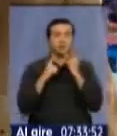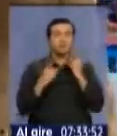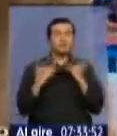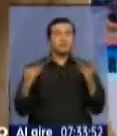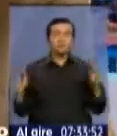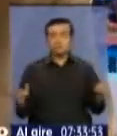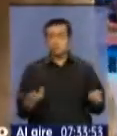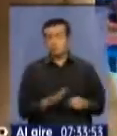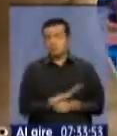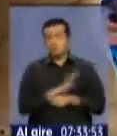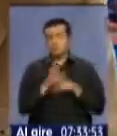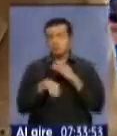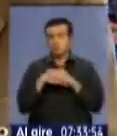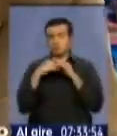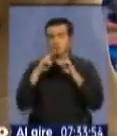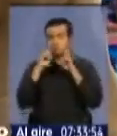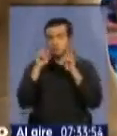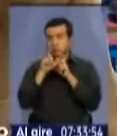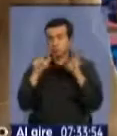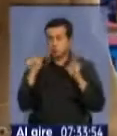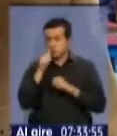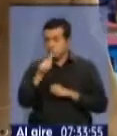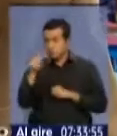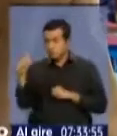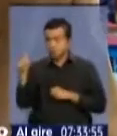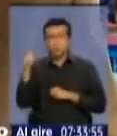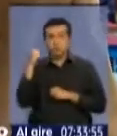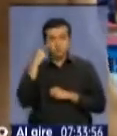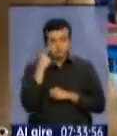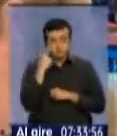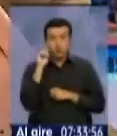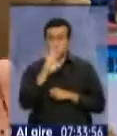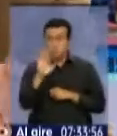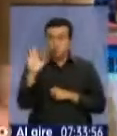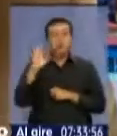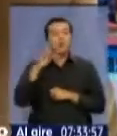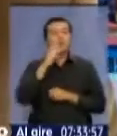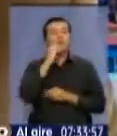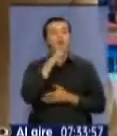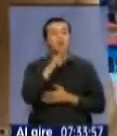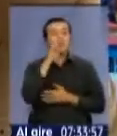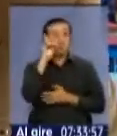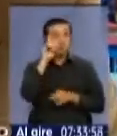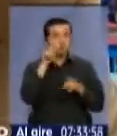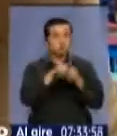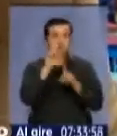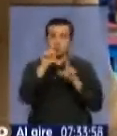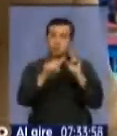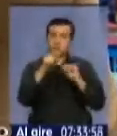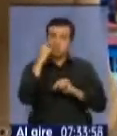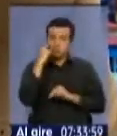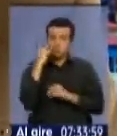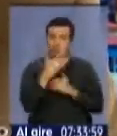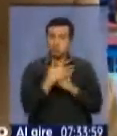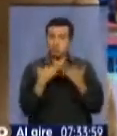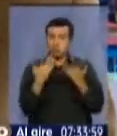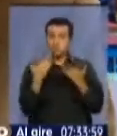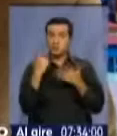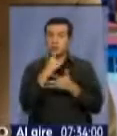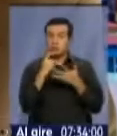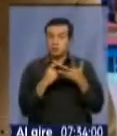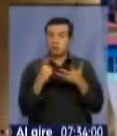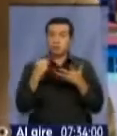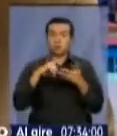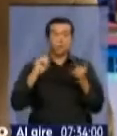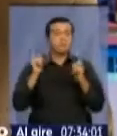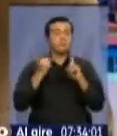haber todo un sistema en cuanto a la ciudadanía. Puede también indicar que si está de acuerdo o no está de acuerdo, pero tenemos que tener una